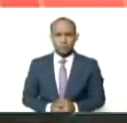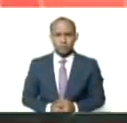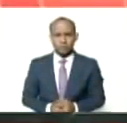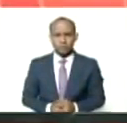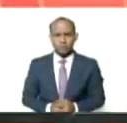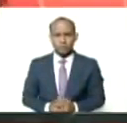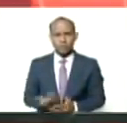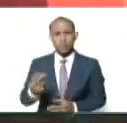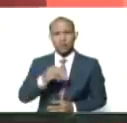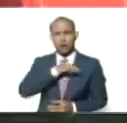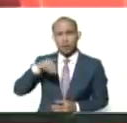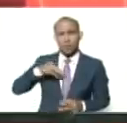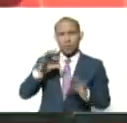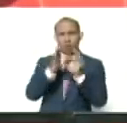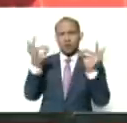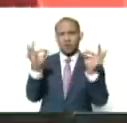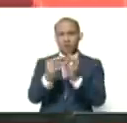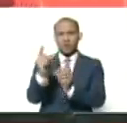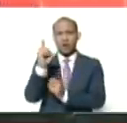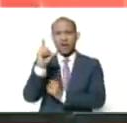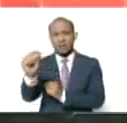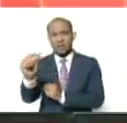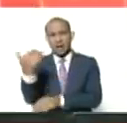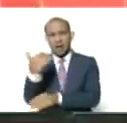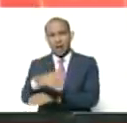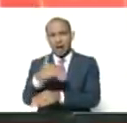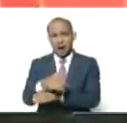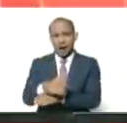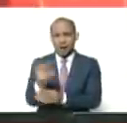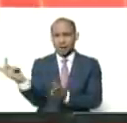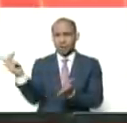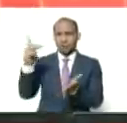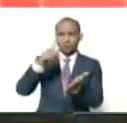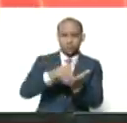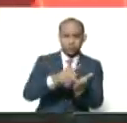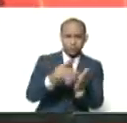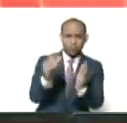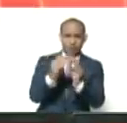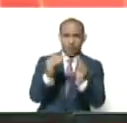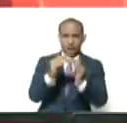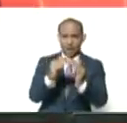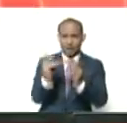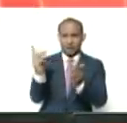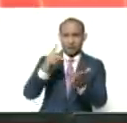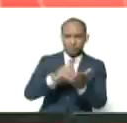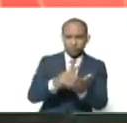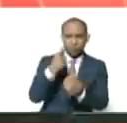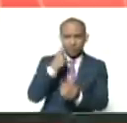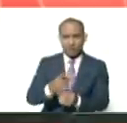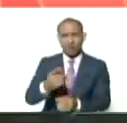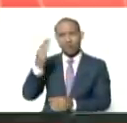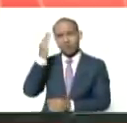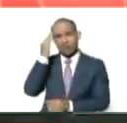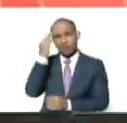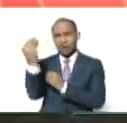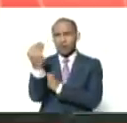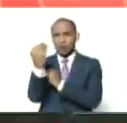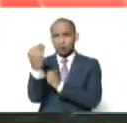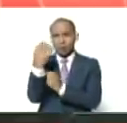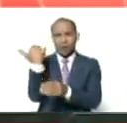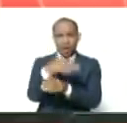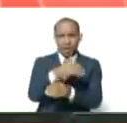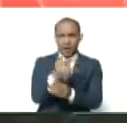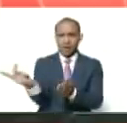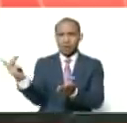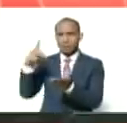El miembro de la familia que salga a la calle al regresar tiene que cuidarse en la calle y al regresar, porque el